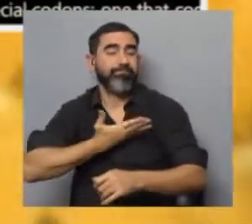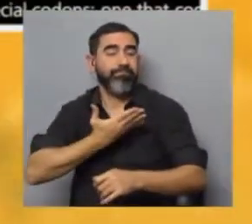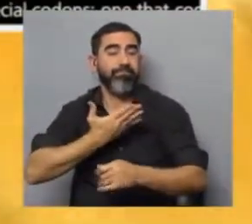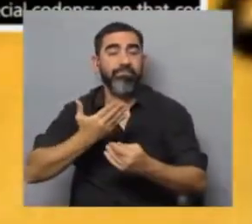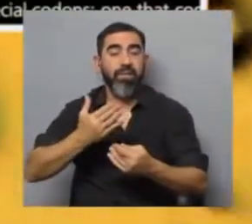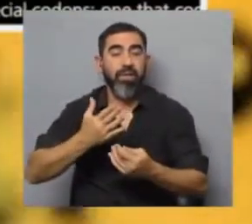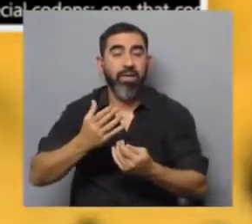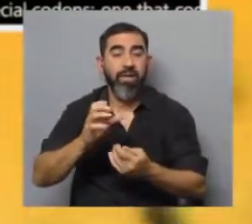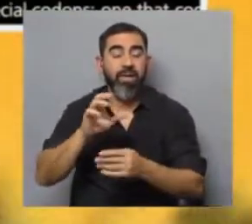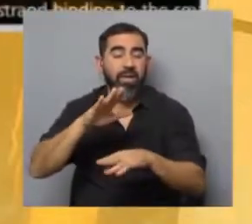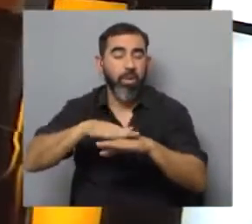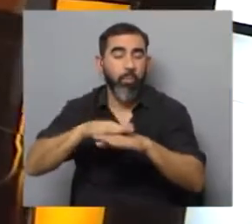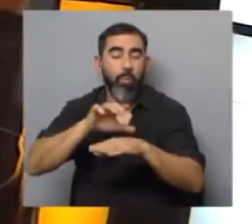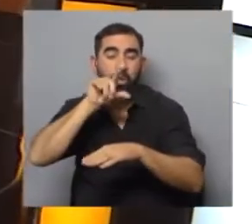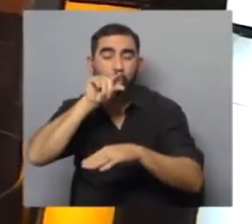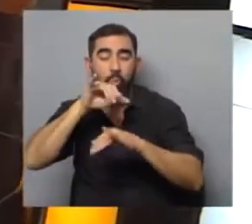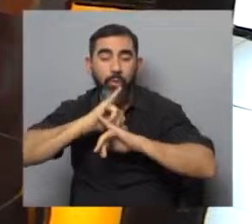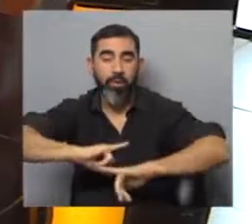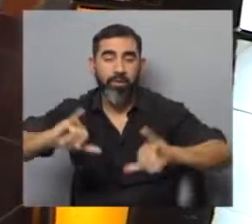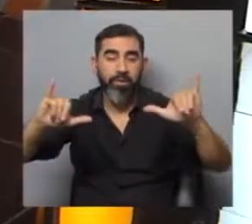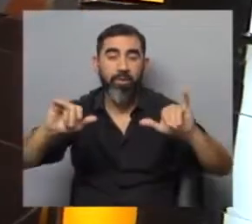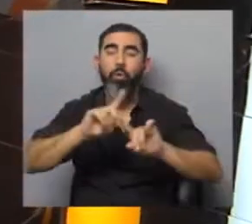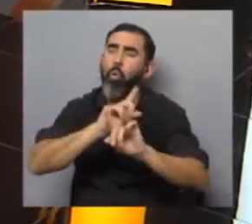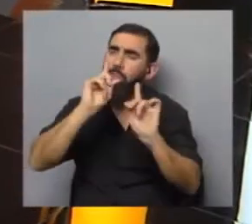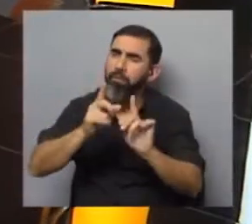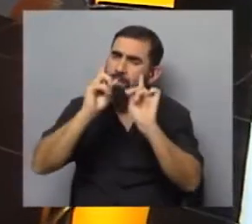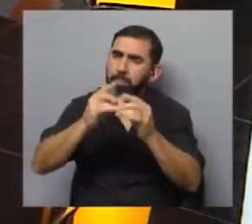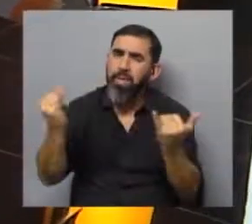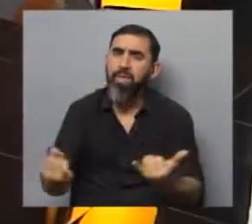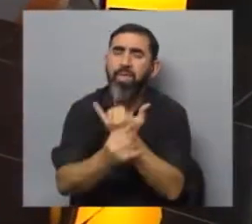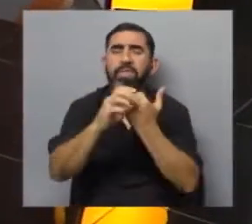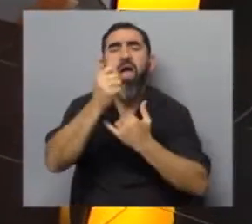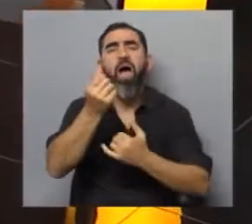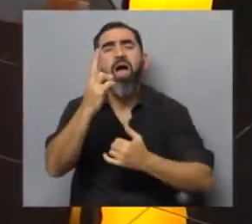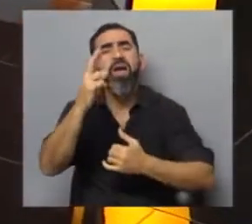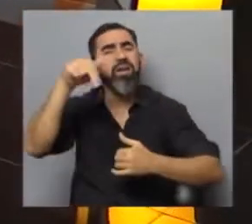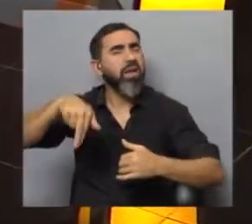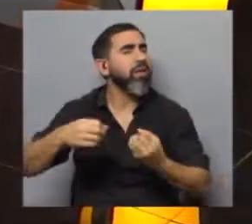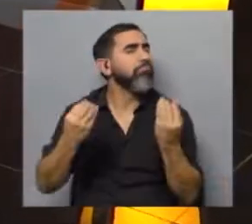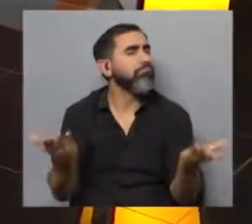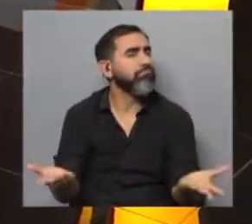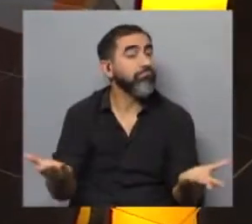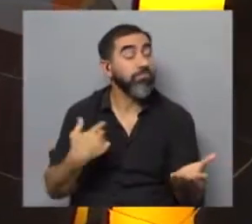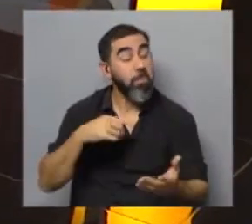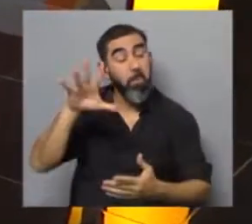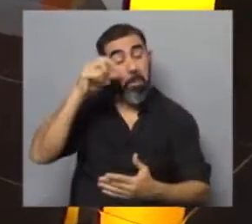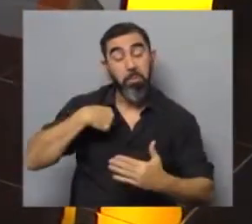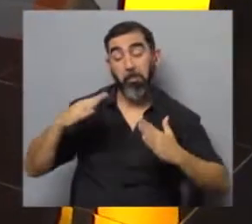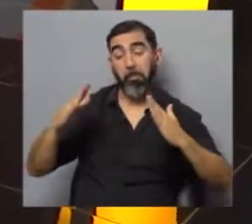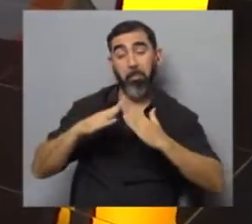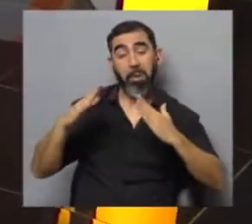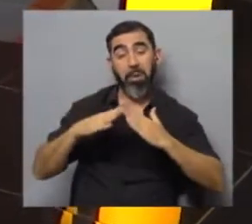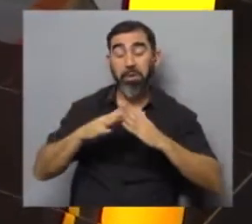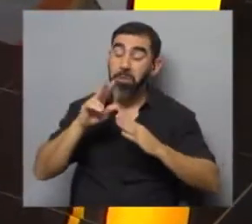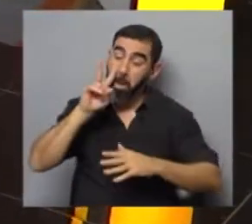community manager, digamos, de la cuenta puso, ¿no debería haber también un Día del ARN? Y yo me acuerdo, estaba en casa, casualmente